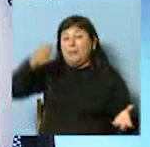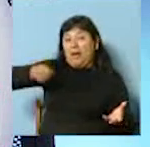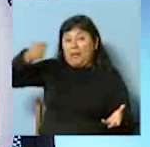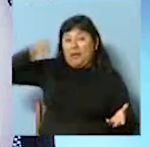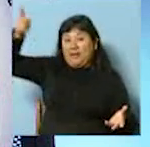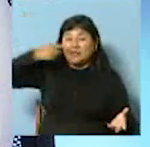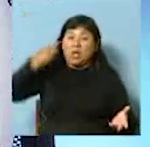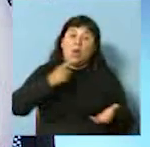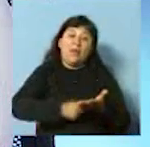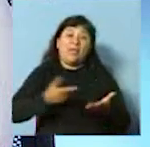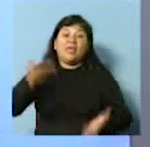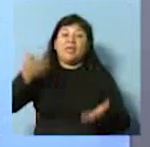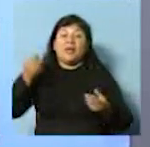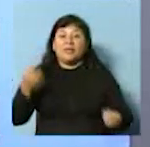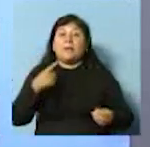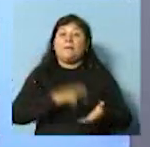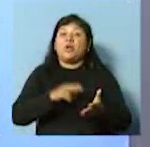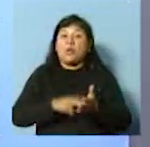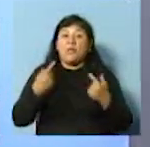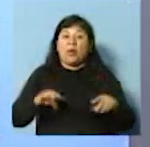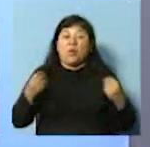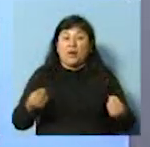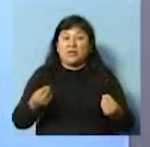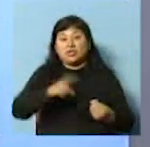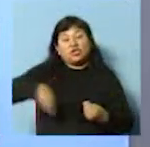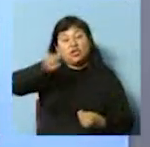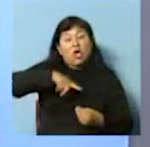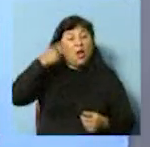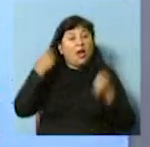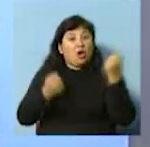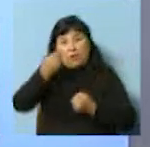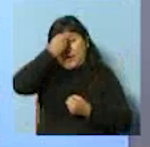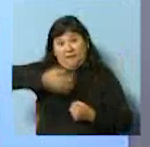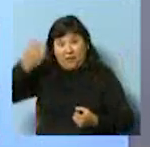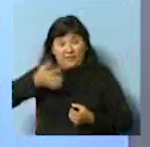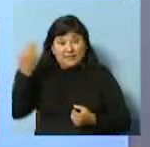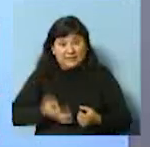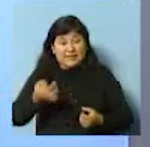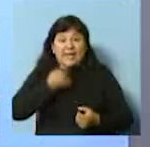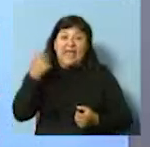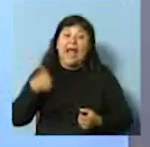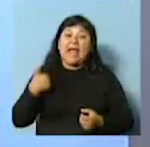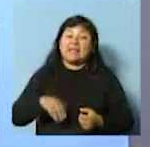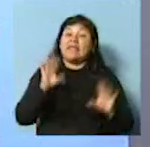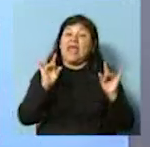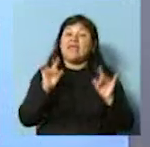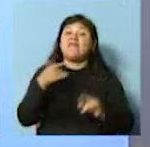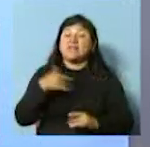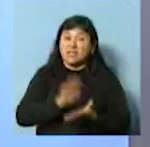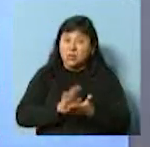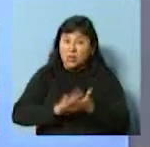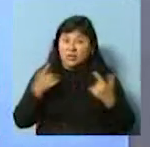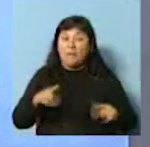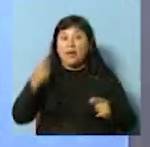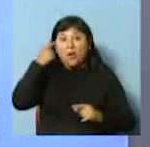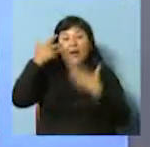o cual medida sino que hay un problema que estos lo dicen hasta los economistas internacionales que argentina está en una difícil situación lo que hay que